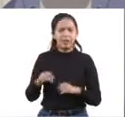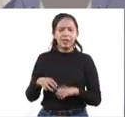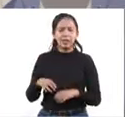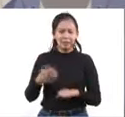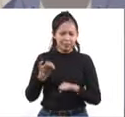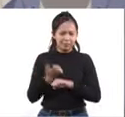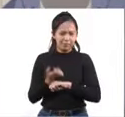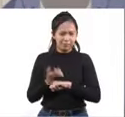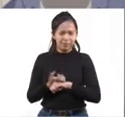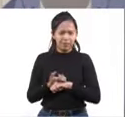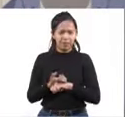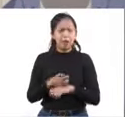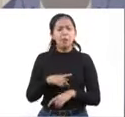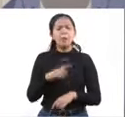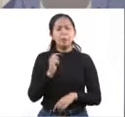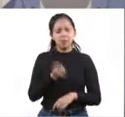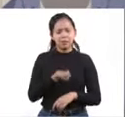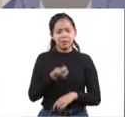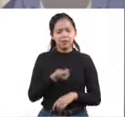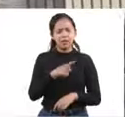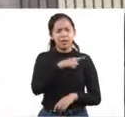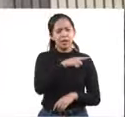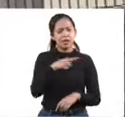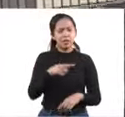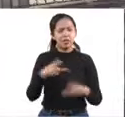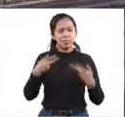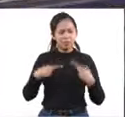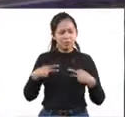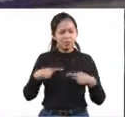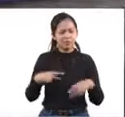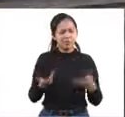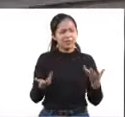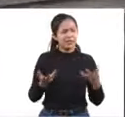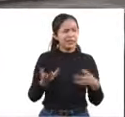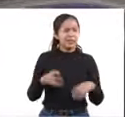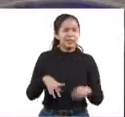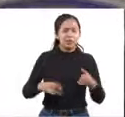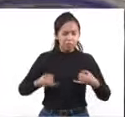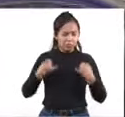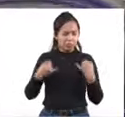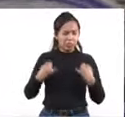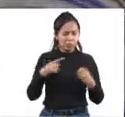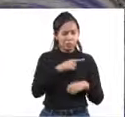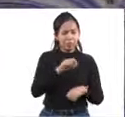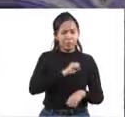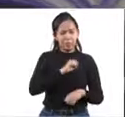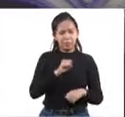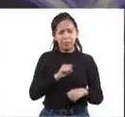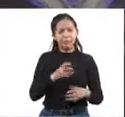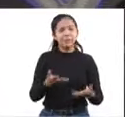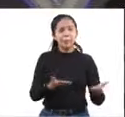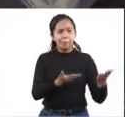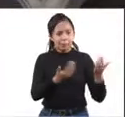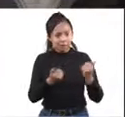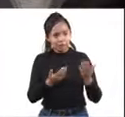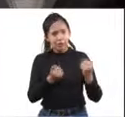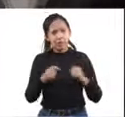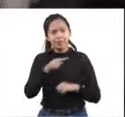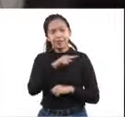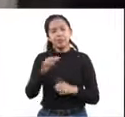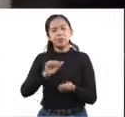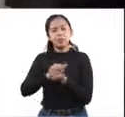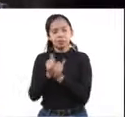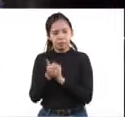rescatar a jóvenes de las pandillas. Colaboró por años con el Distrito Escolar de San Gabriel y la Asociación Americana de Fútbol